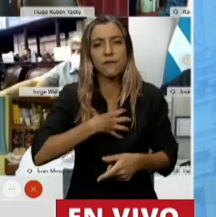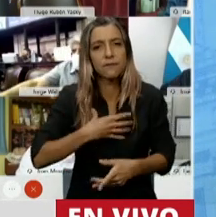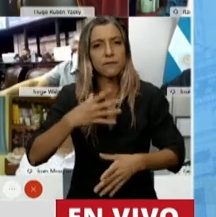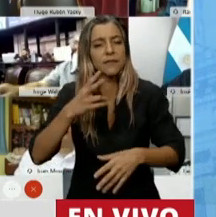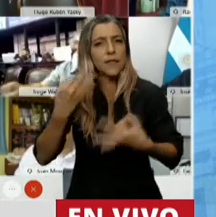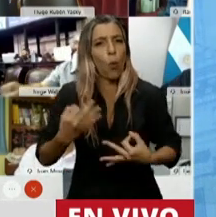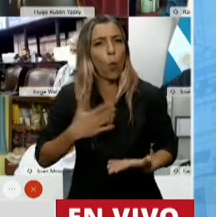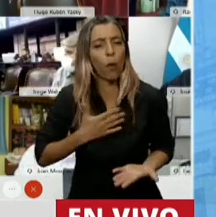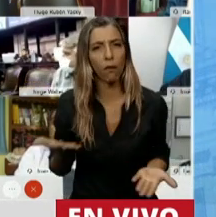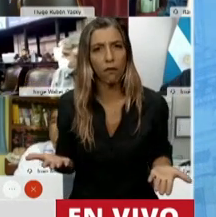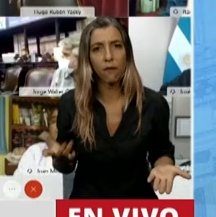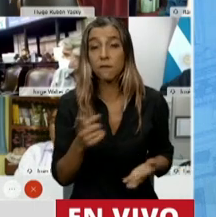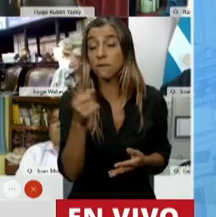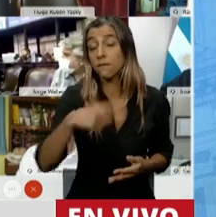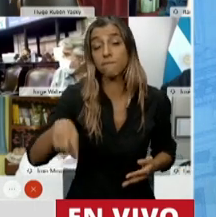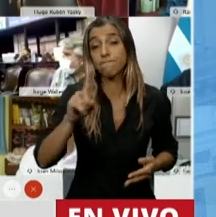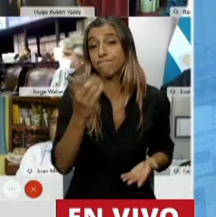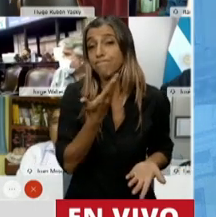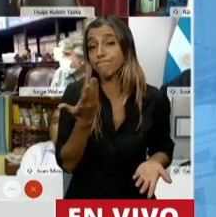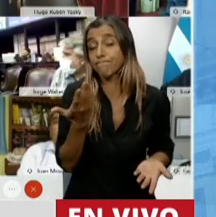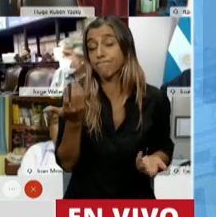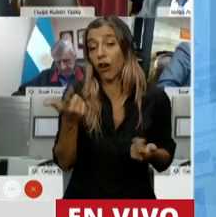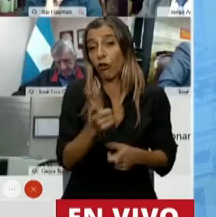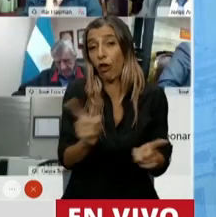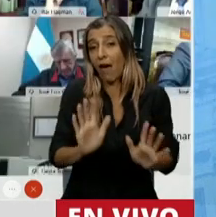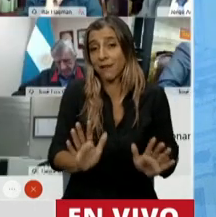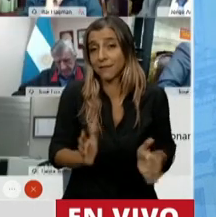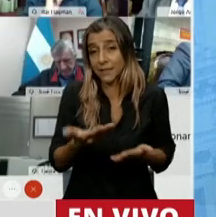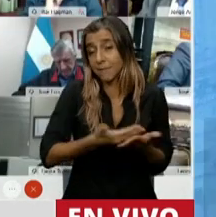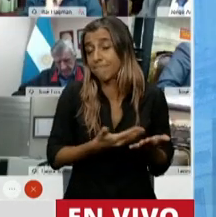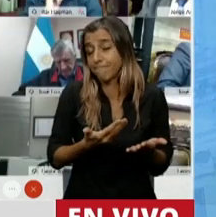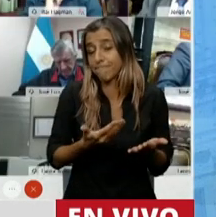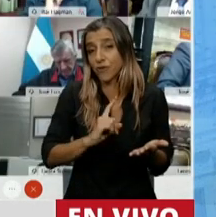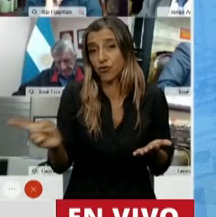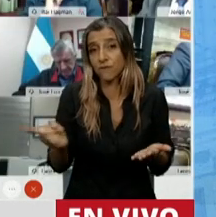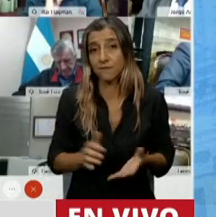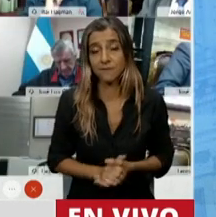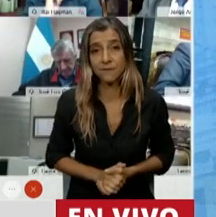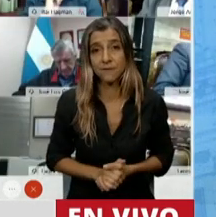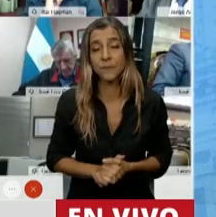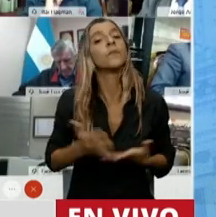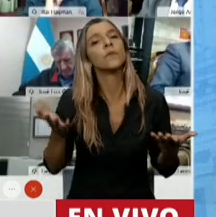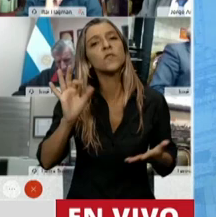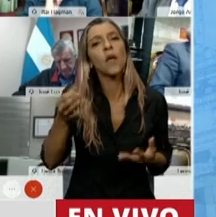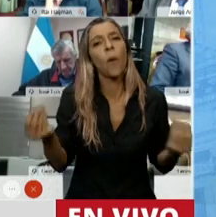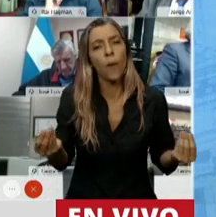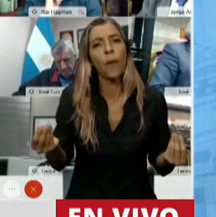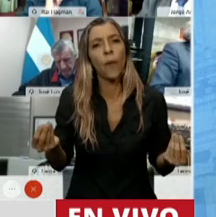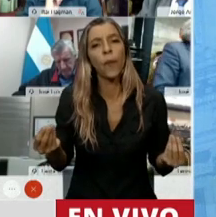Algo que ustedes no están colaborando. ¿Y sabe qué, señor presidente? Es por